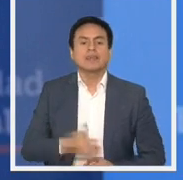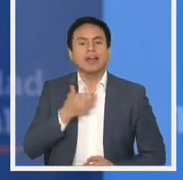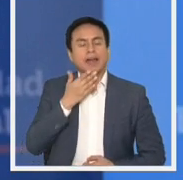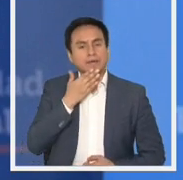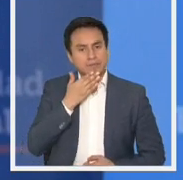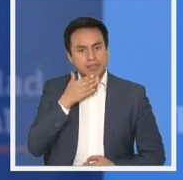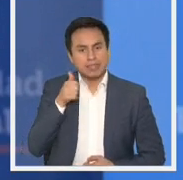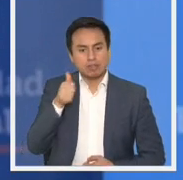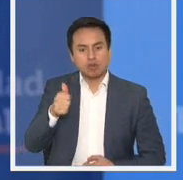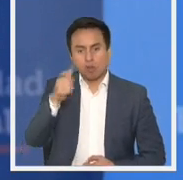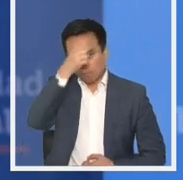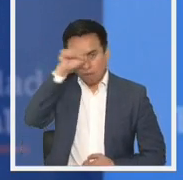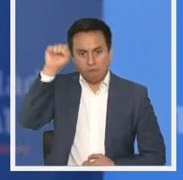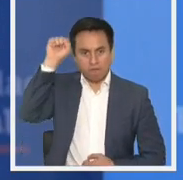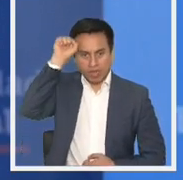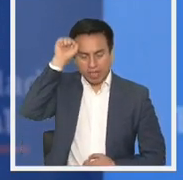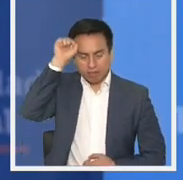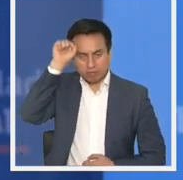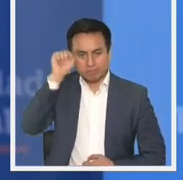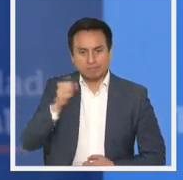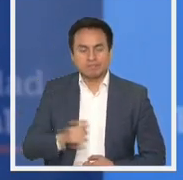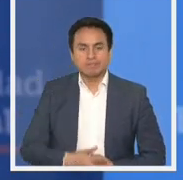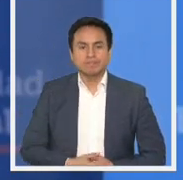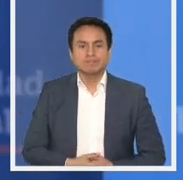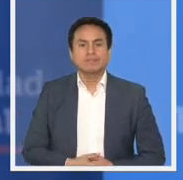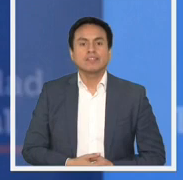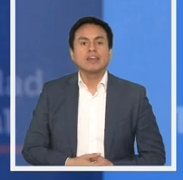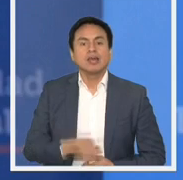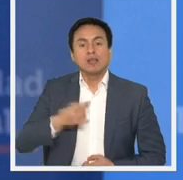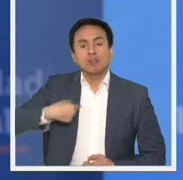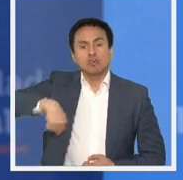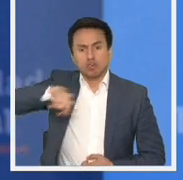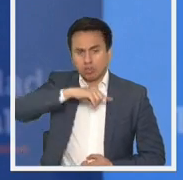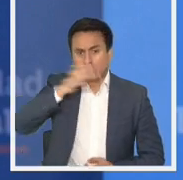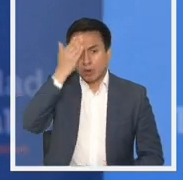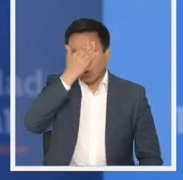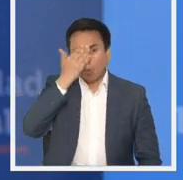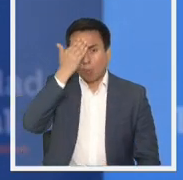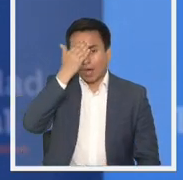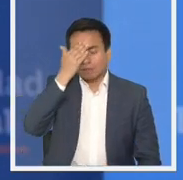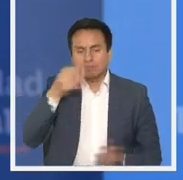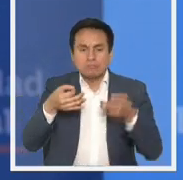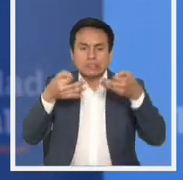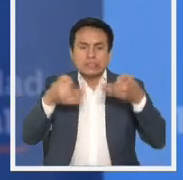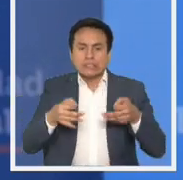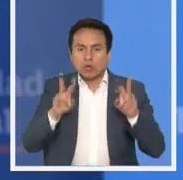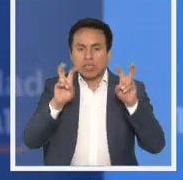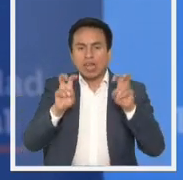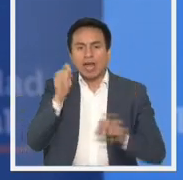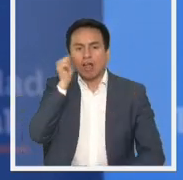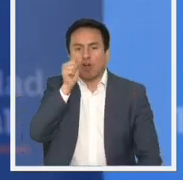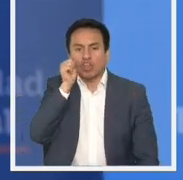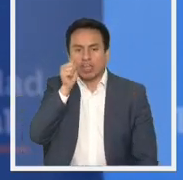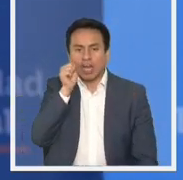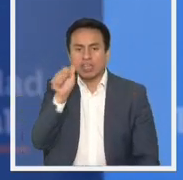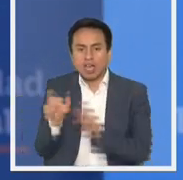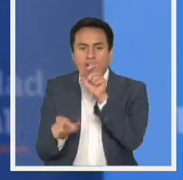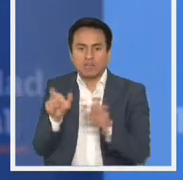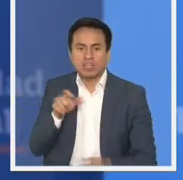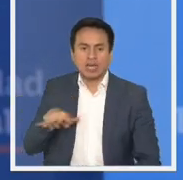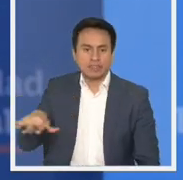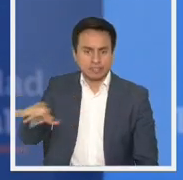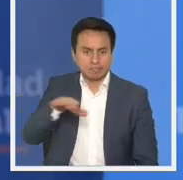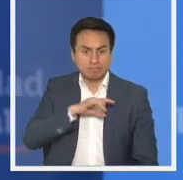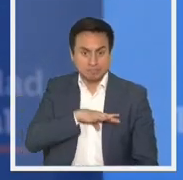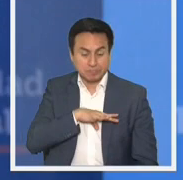de el director de bomberos estamos preocupados por la seguridad cotidiana de nuestros habitantes